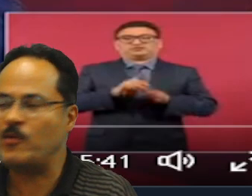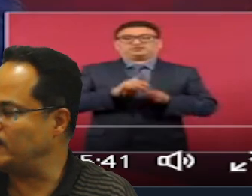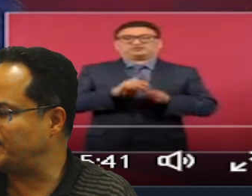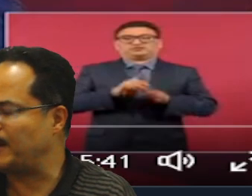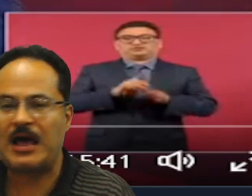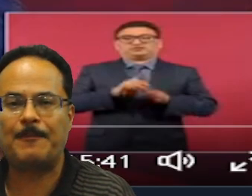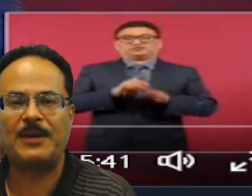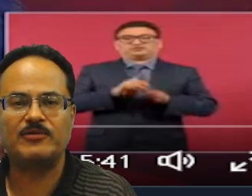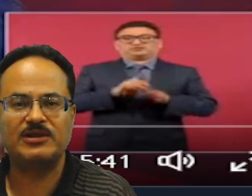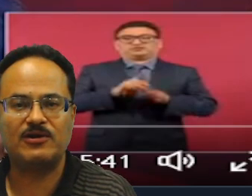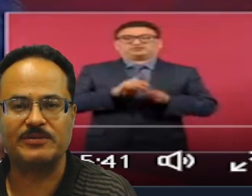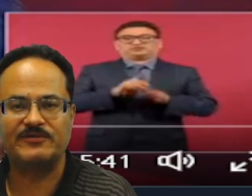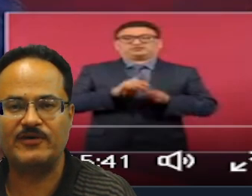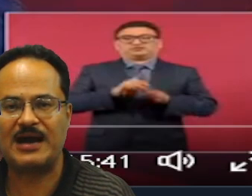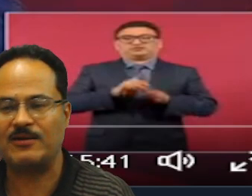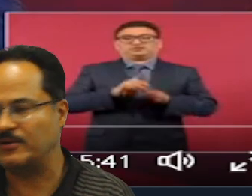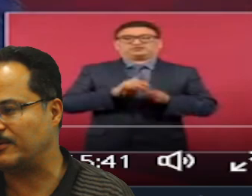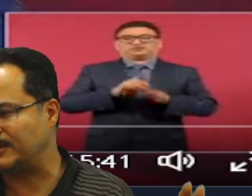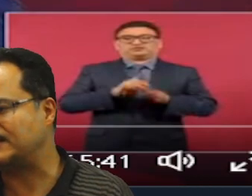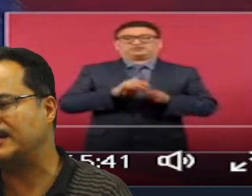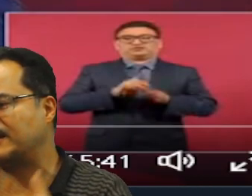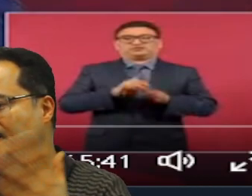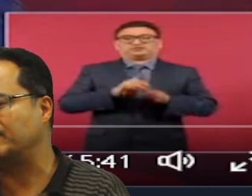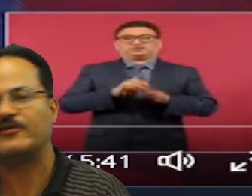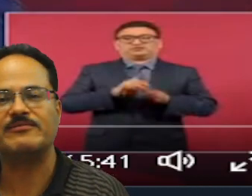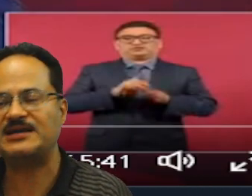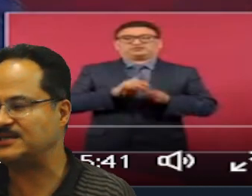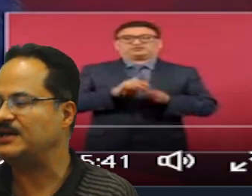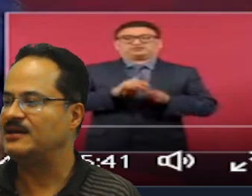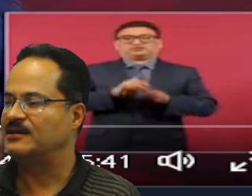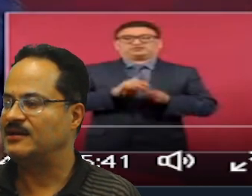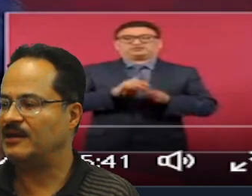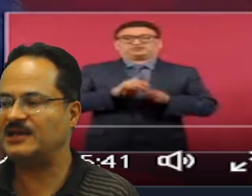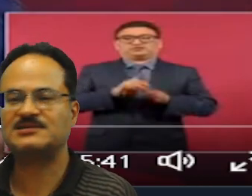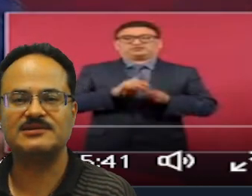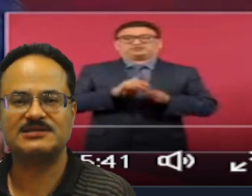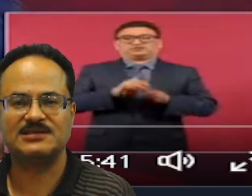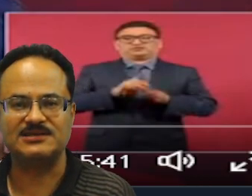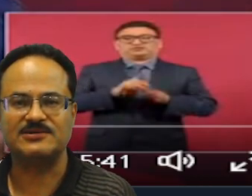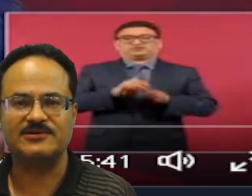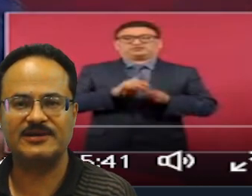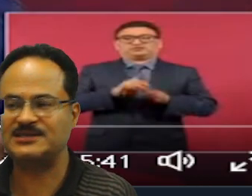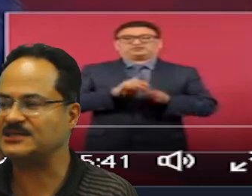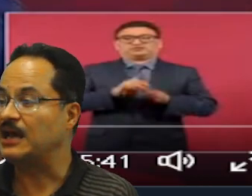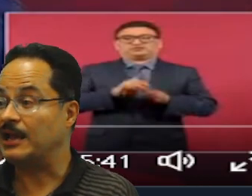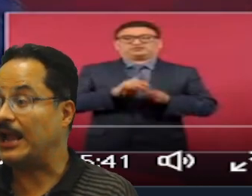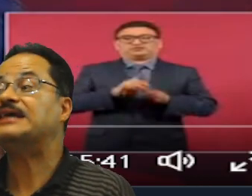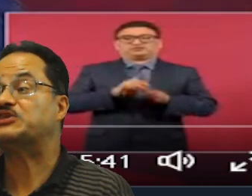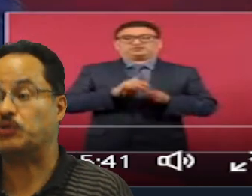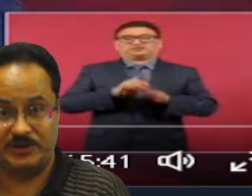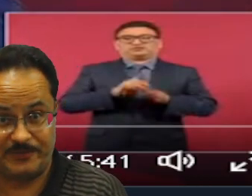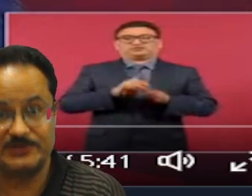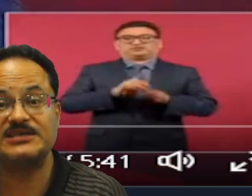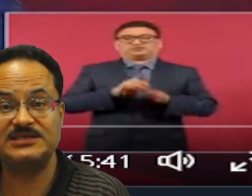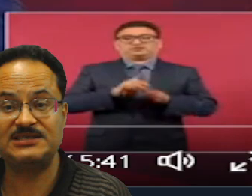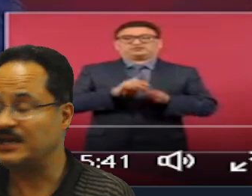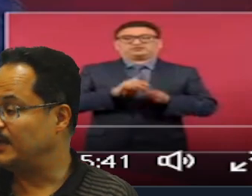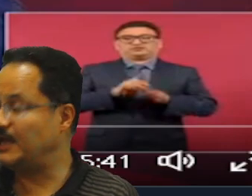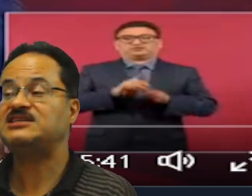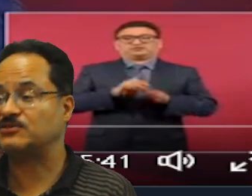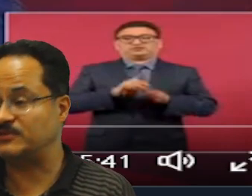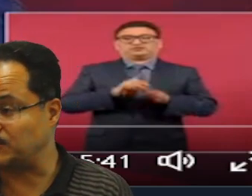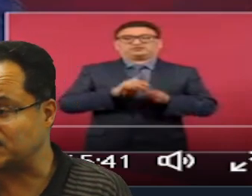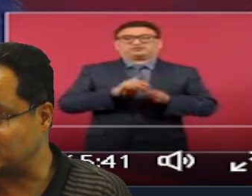pueblo bueno aplaudidor como foca lo único que tiene que conformarse es con estas incongruencias es con hipótesis